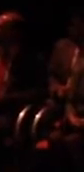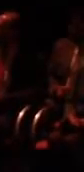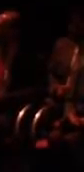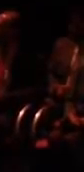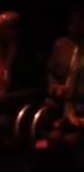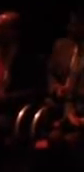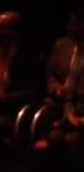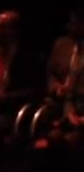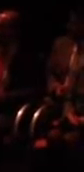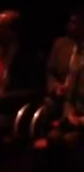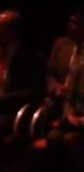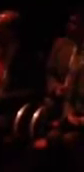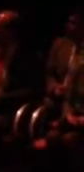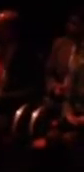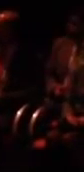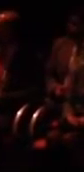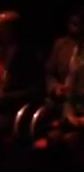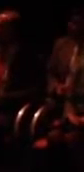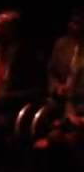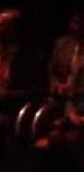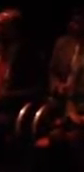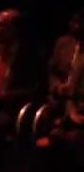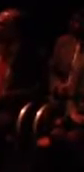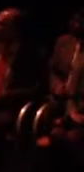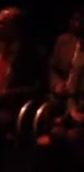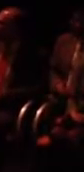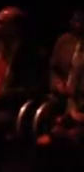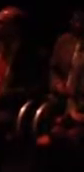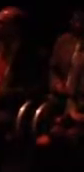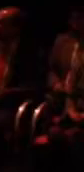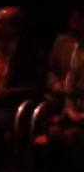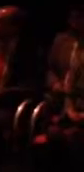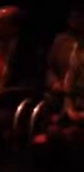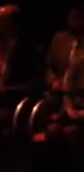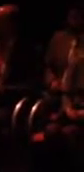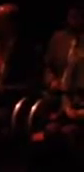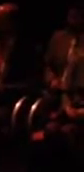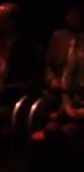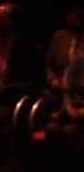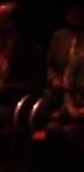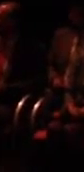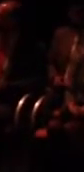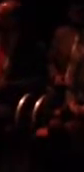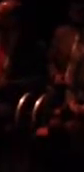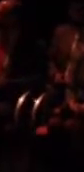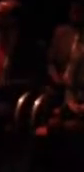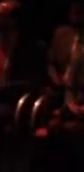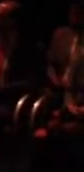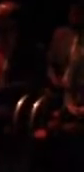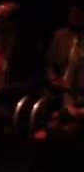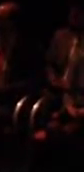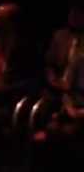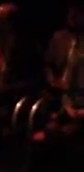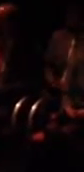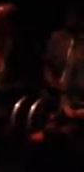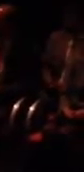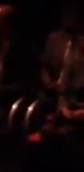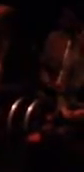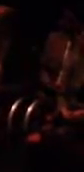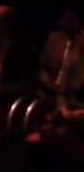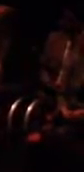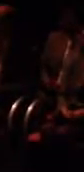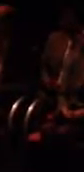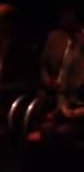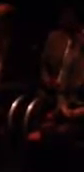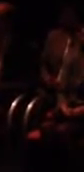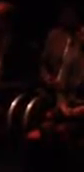Maris y la unidad de estancia diurna Mare Nostrum, a lo que se une su trabajo en varios centros especiales de empleo. Cuenta además con